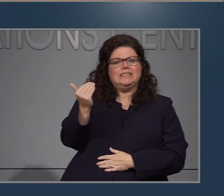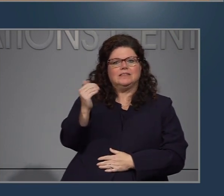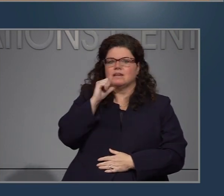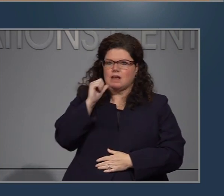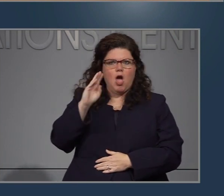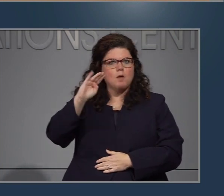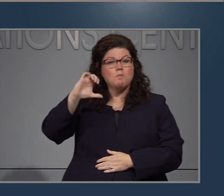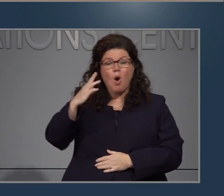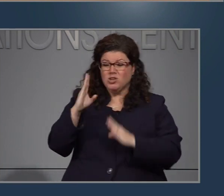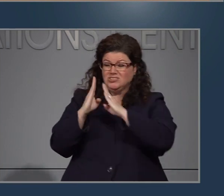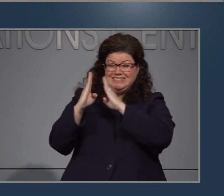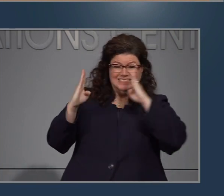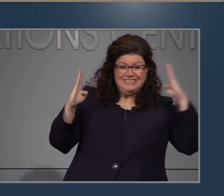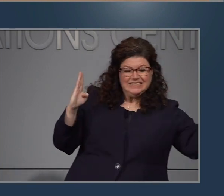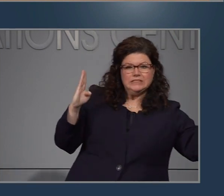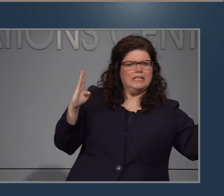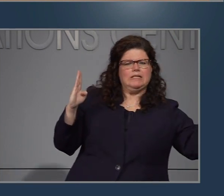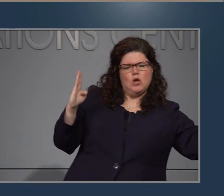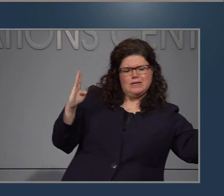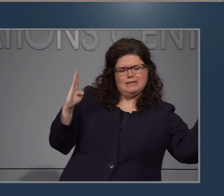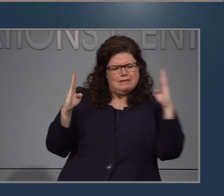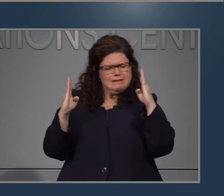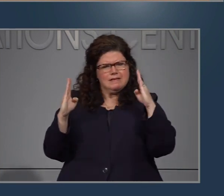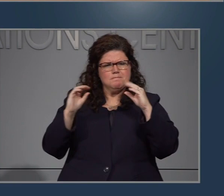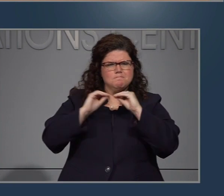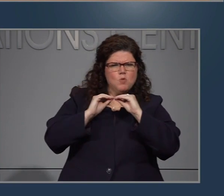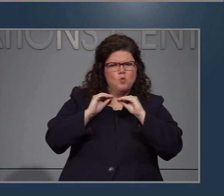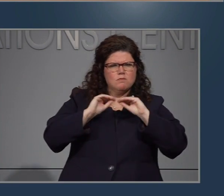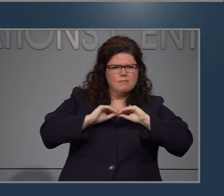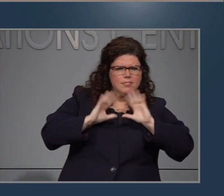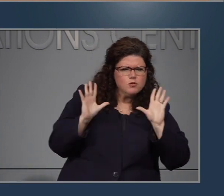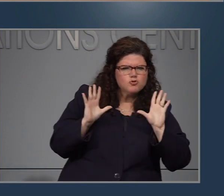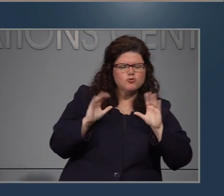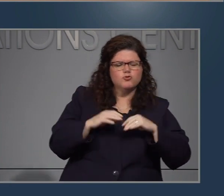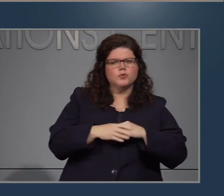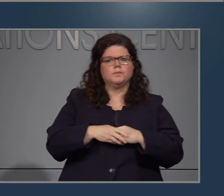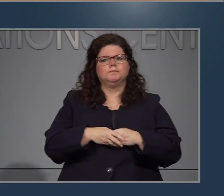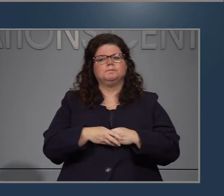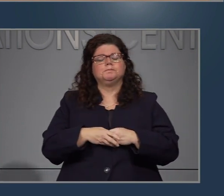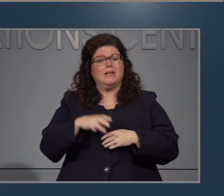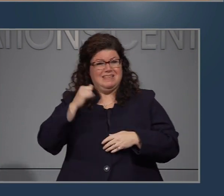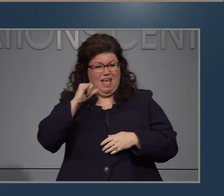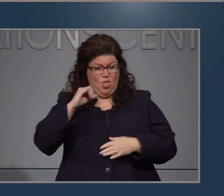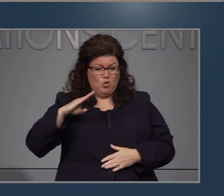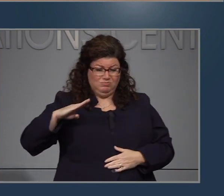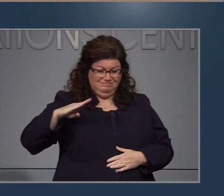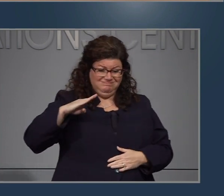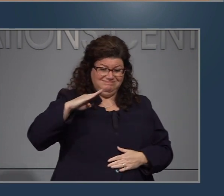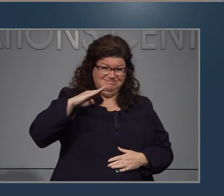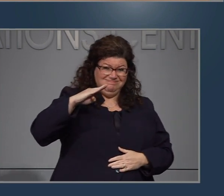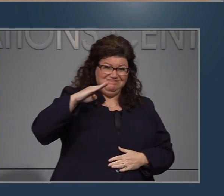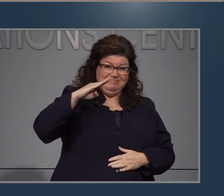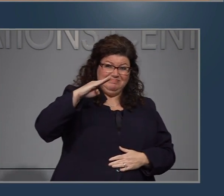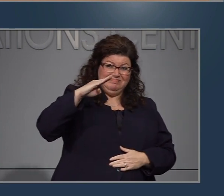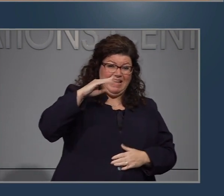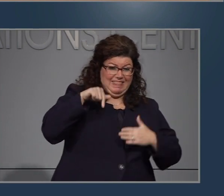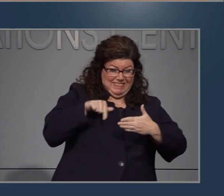gráfica los datos desde mayo 15 y no va a regresar hasta marzo. Y ustedes pueden